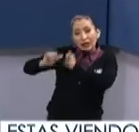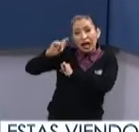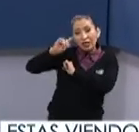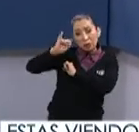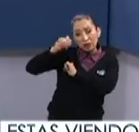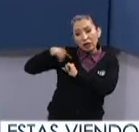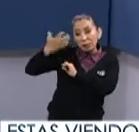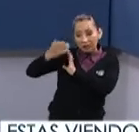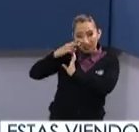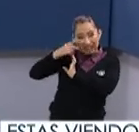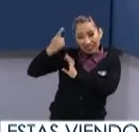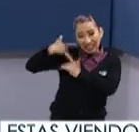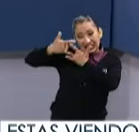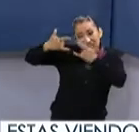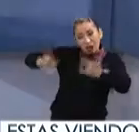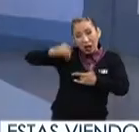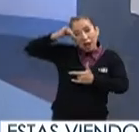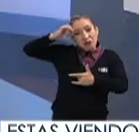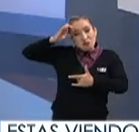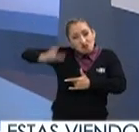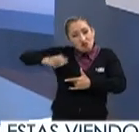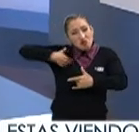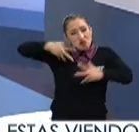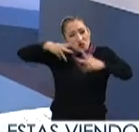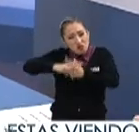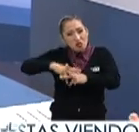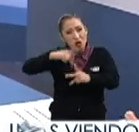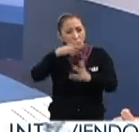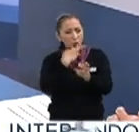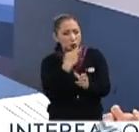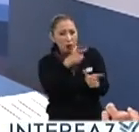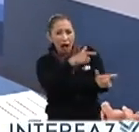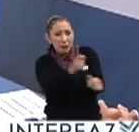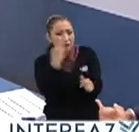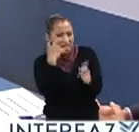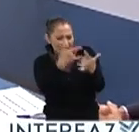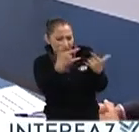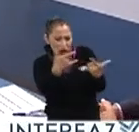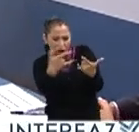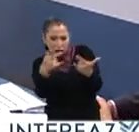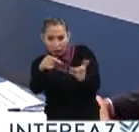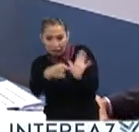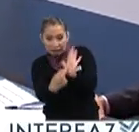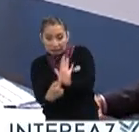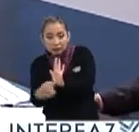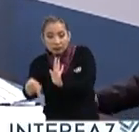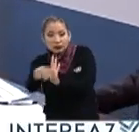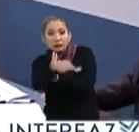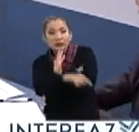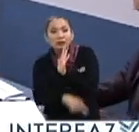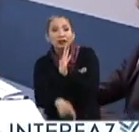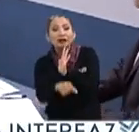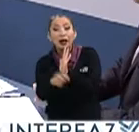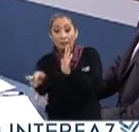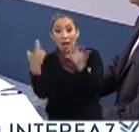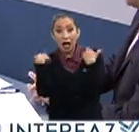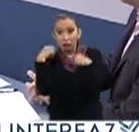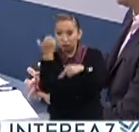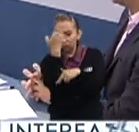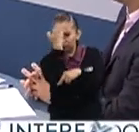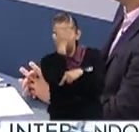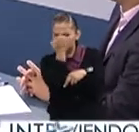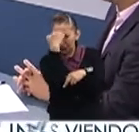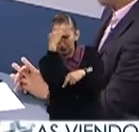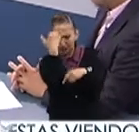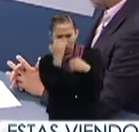de los efectos que tiene la violencia criminal a través del uso de armas ilegales, por supuesto, O sea, maestros